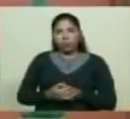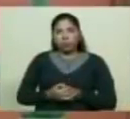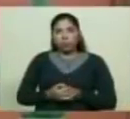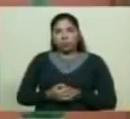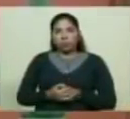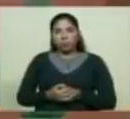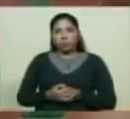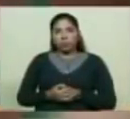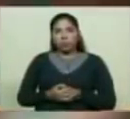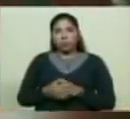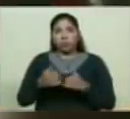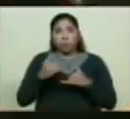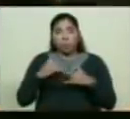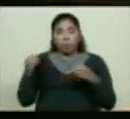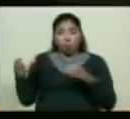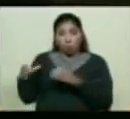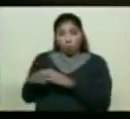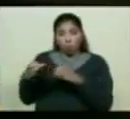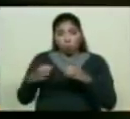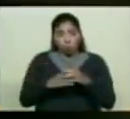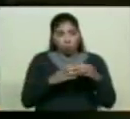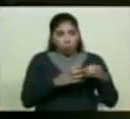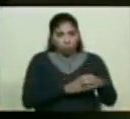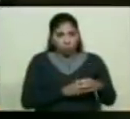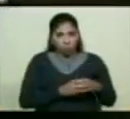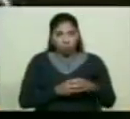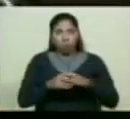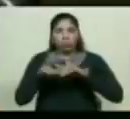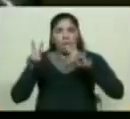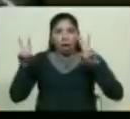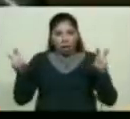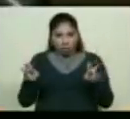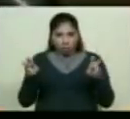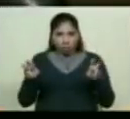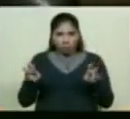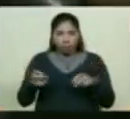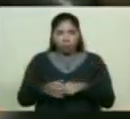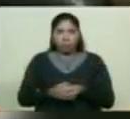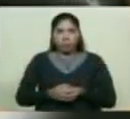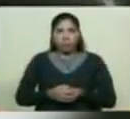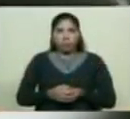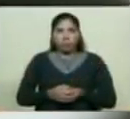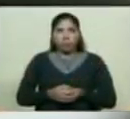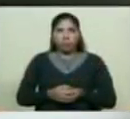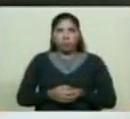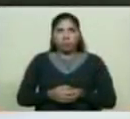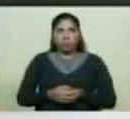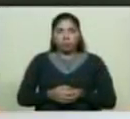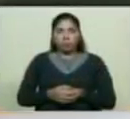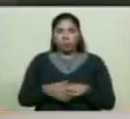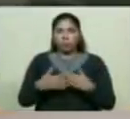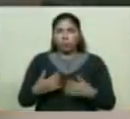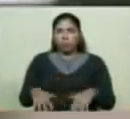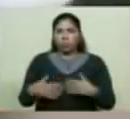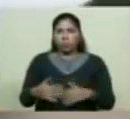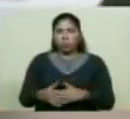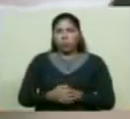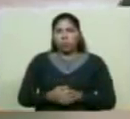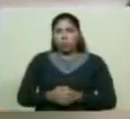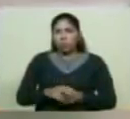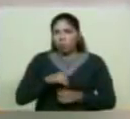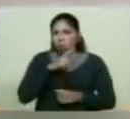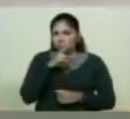comarca y hacían un sigas por él hablo abro comillas triple yugos de la ignorancia de la tiranía